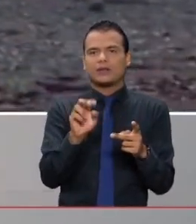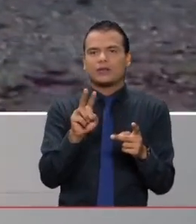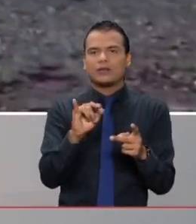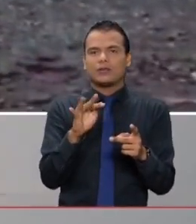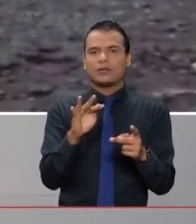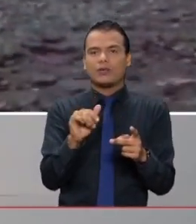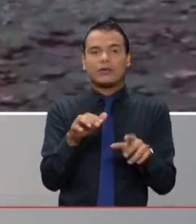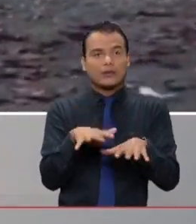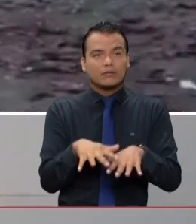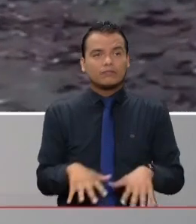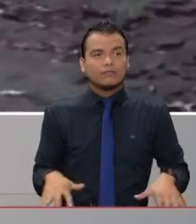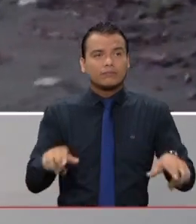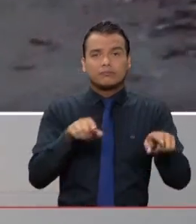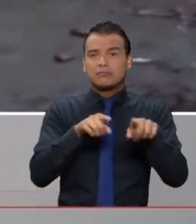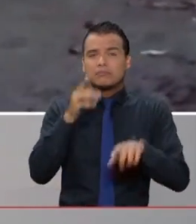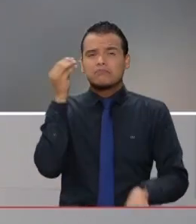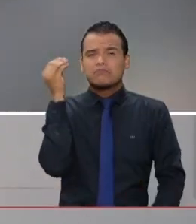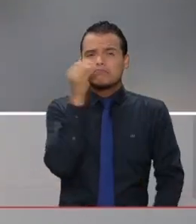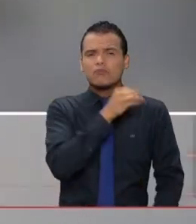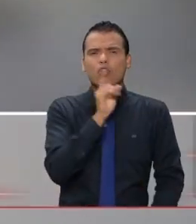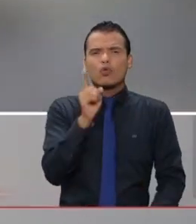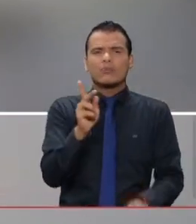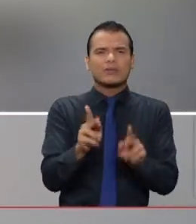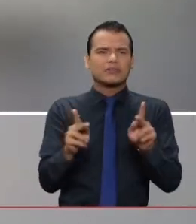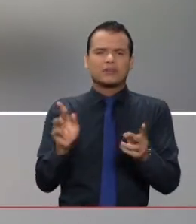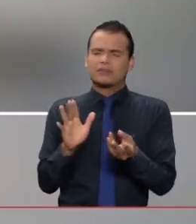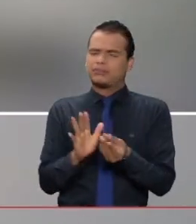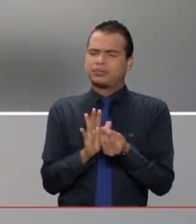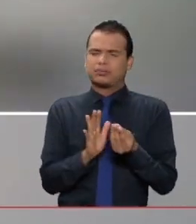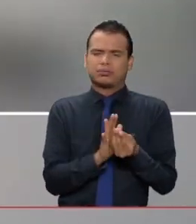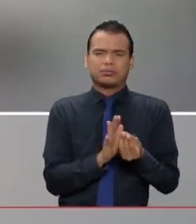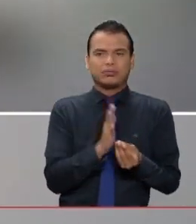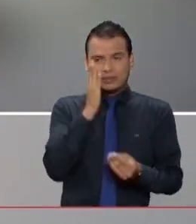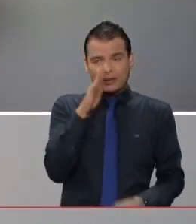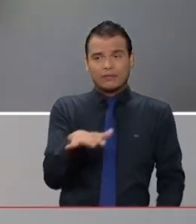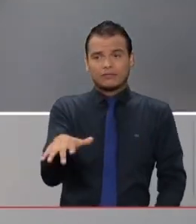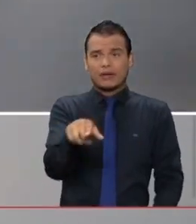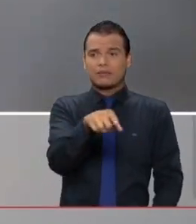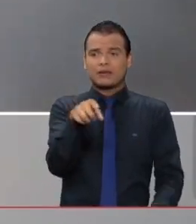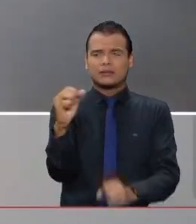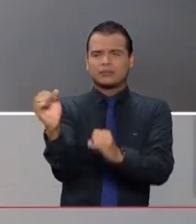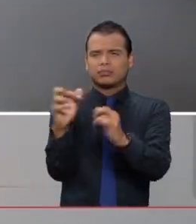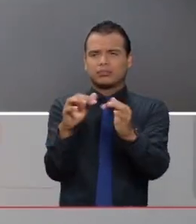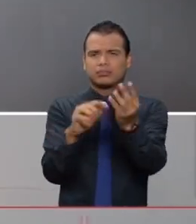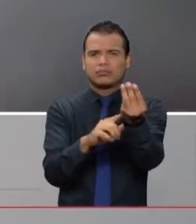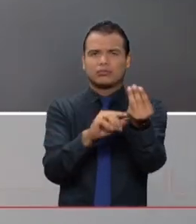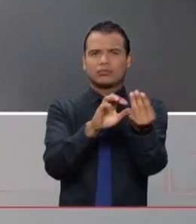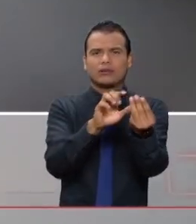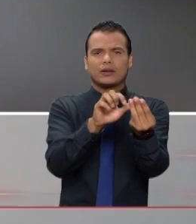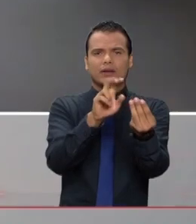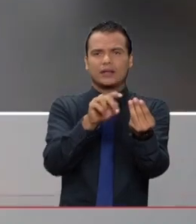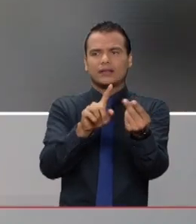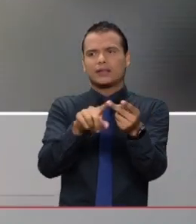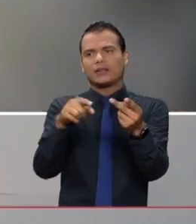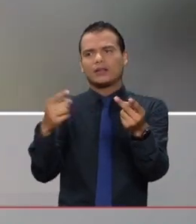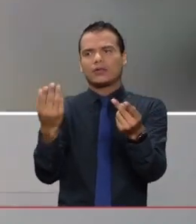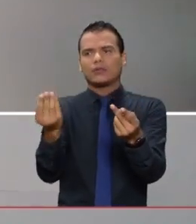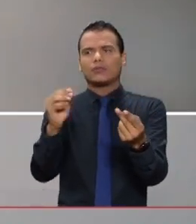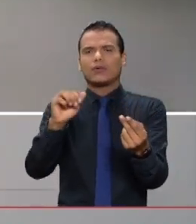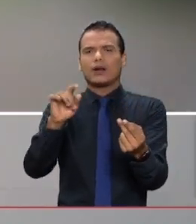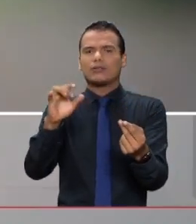a abandonar sus viviendas rumbo a Istmina, huyendo de la confrontación entre el ELN y las autodefensas.